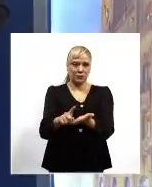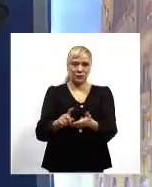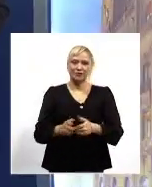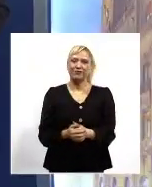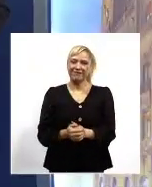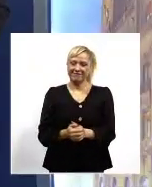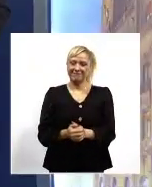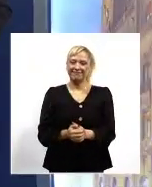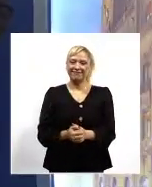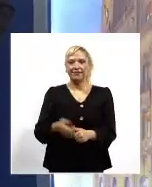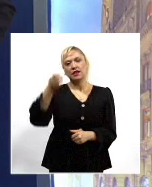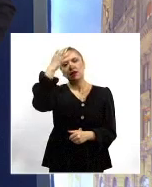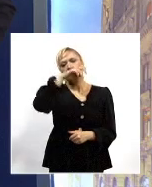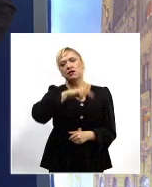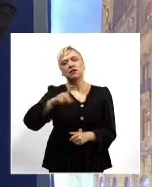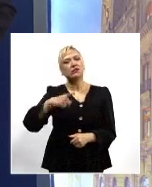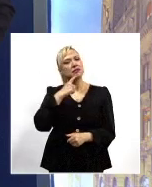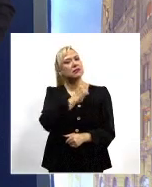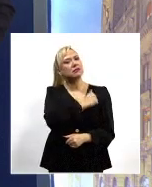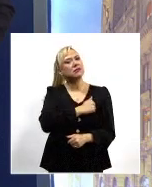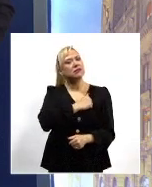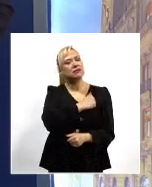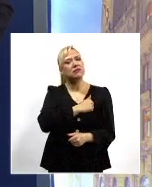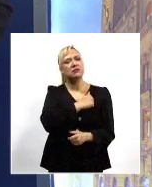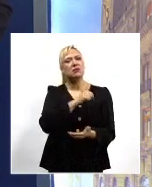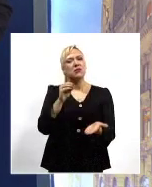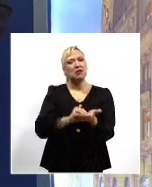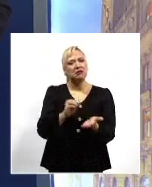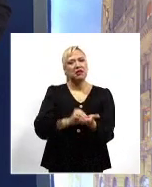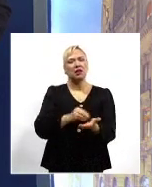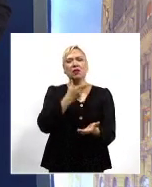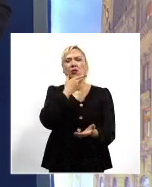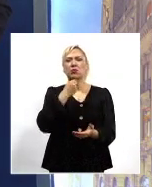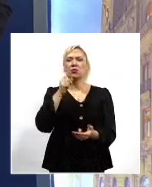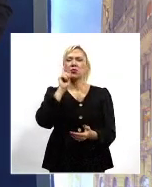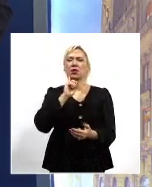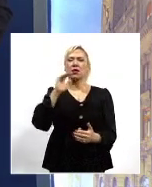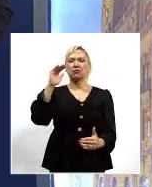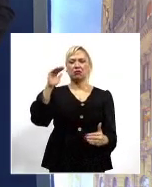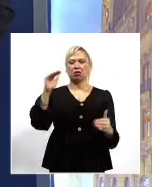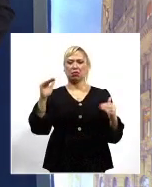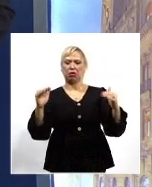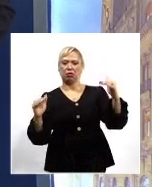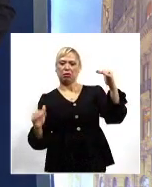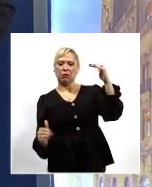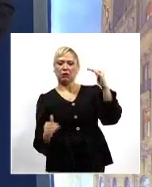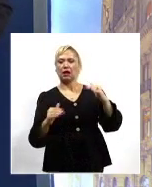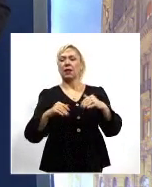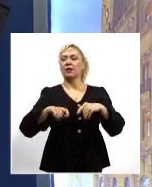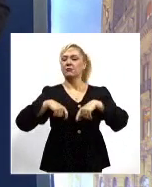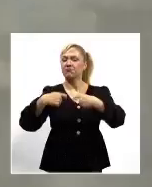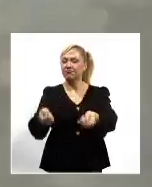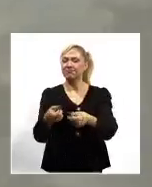Y especialistas lamentaron que persistan las enormes brechas de género en el ámbito laboral y en la seguridad social.